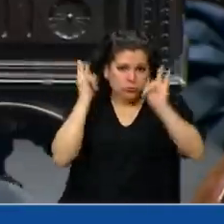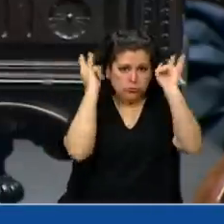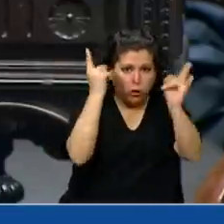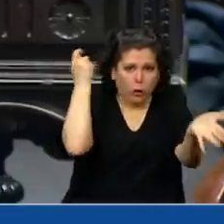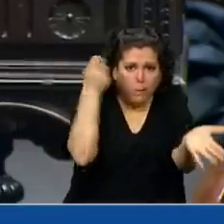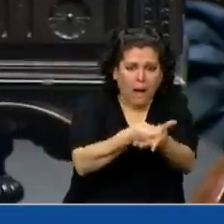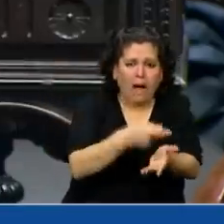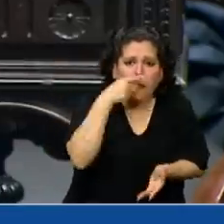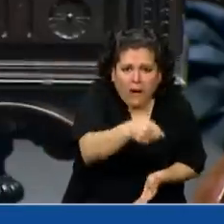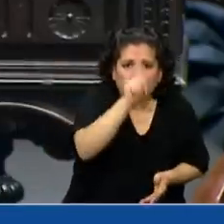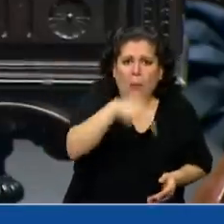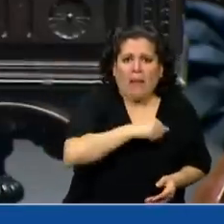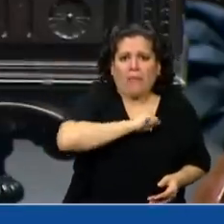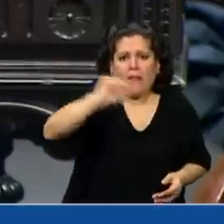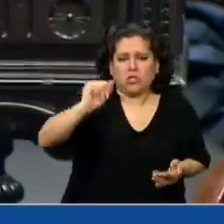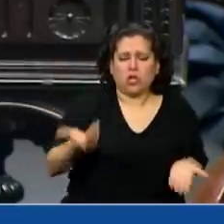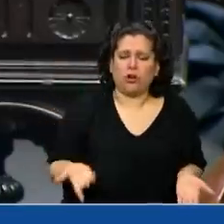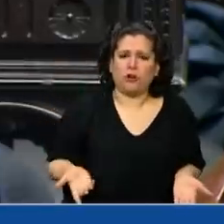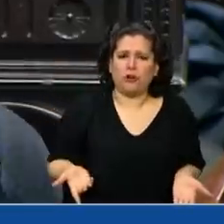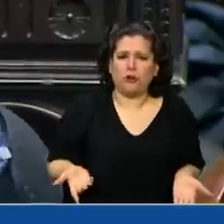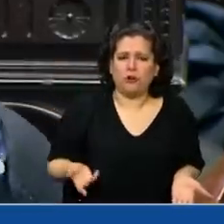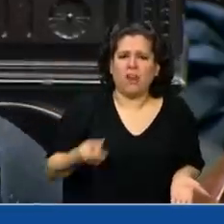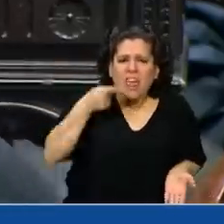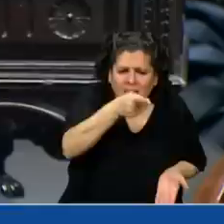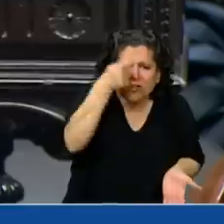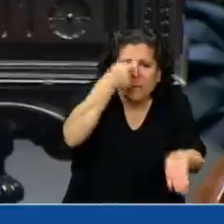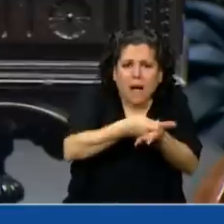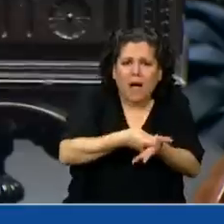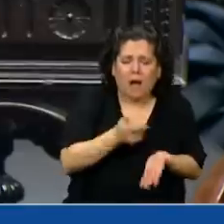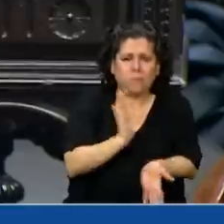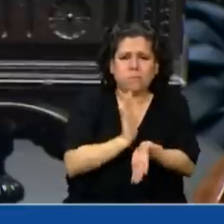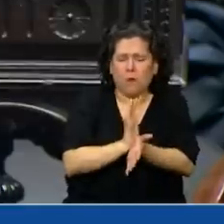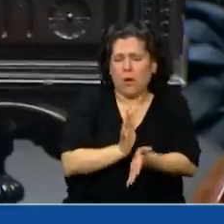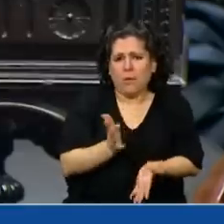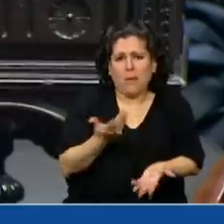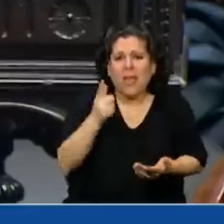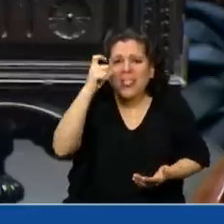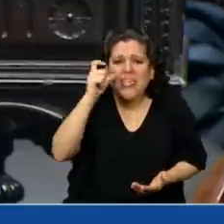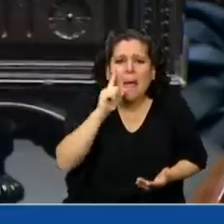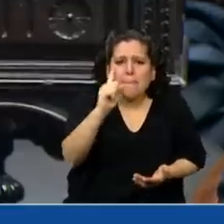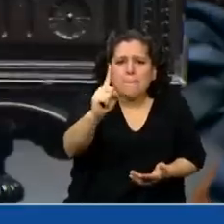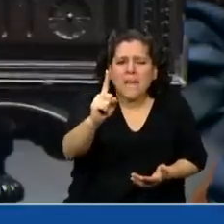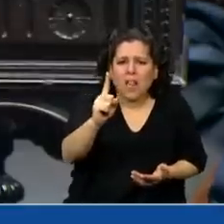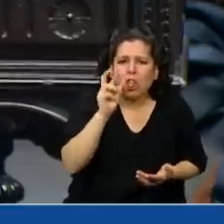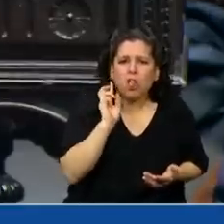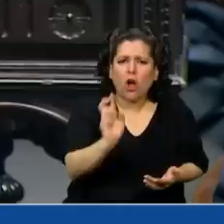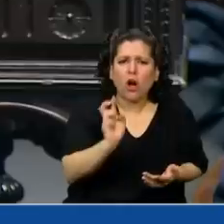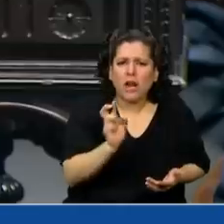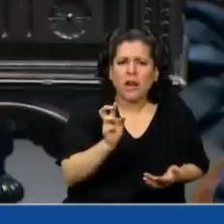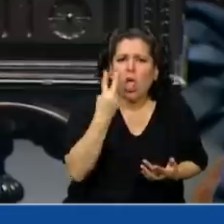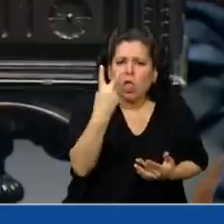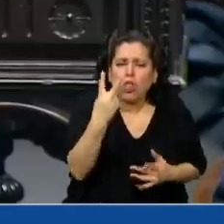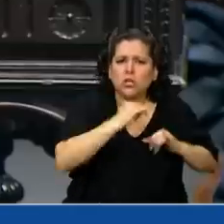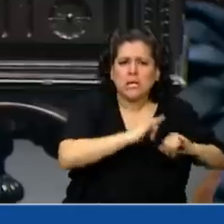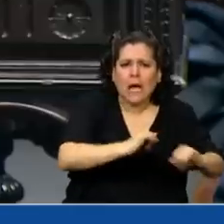eso es inflación. Eso es ir para atrás. 10 mil palos verdes en dos campañas